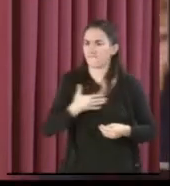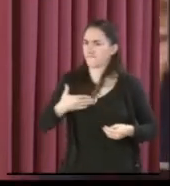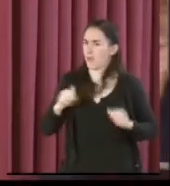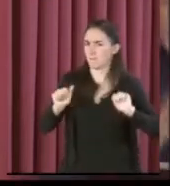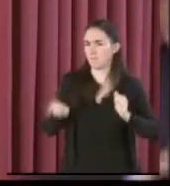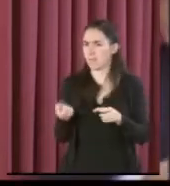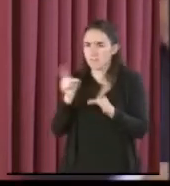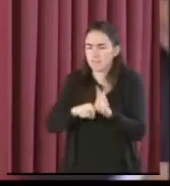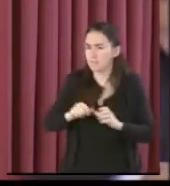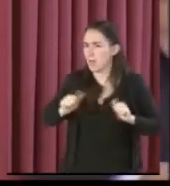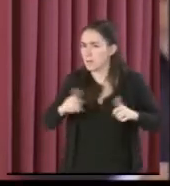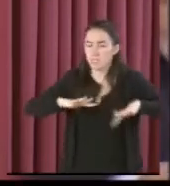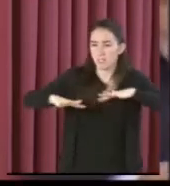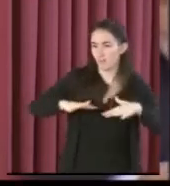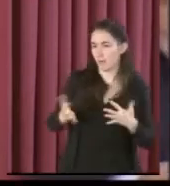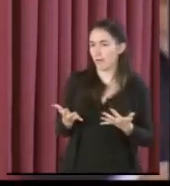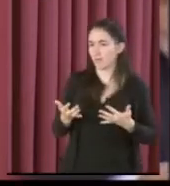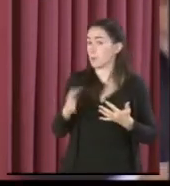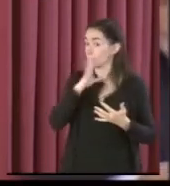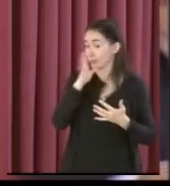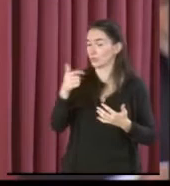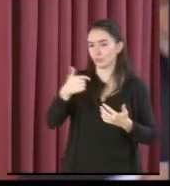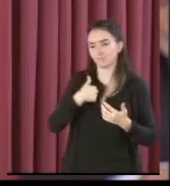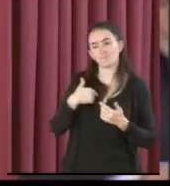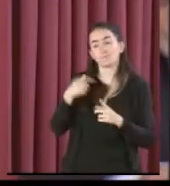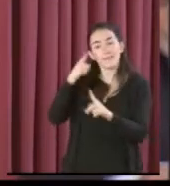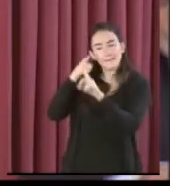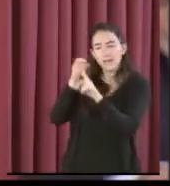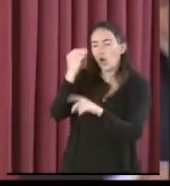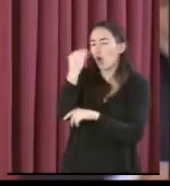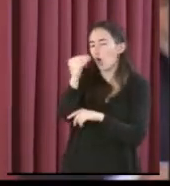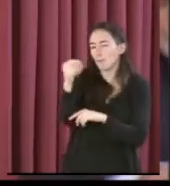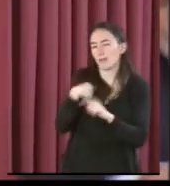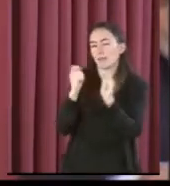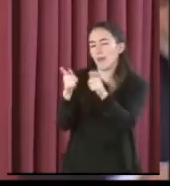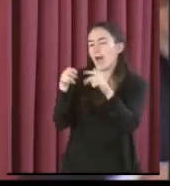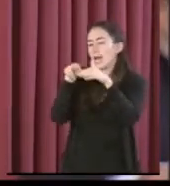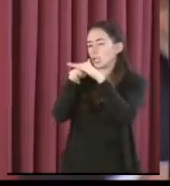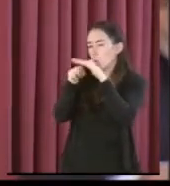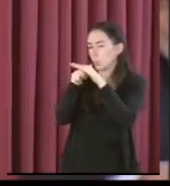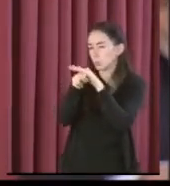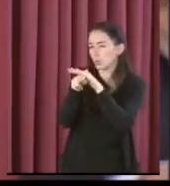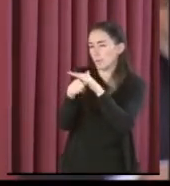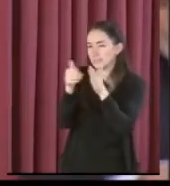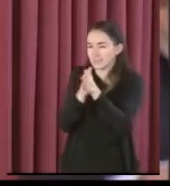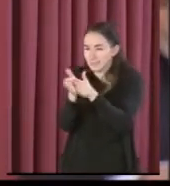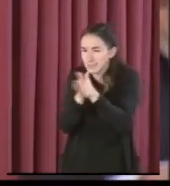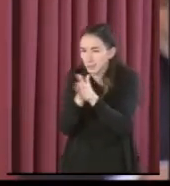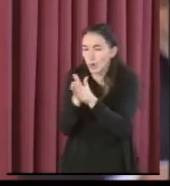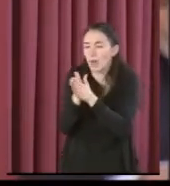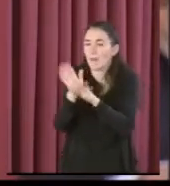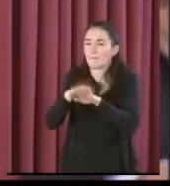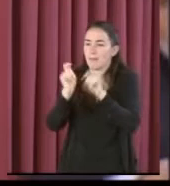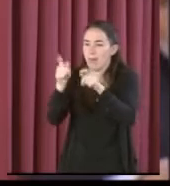con un enfoque absolutamente transversal, trabajamos para poner a su disposición recursos estimulantes que les permitan materializar sus ideas,